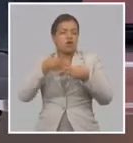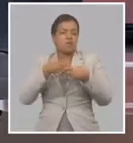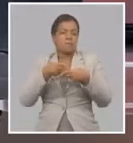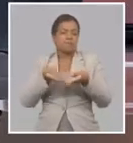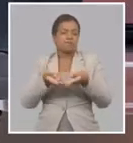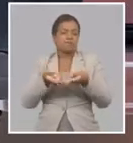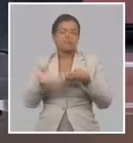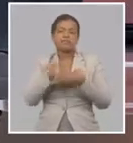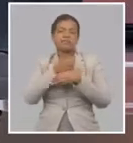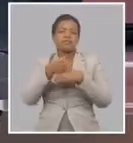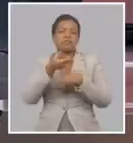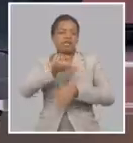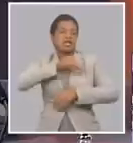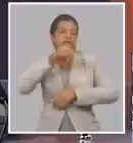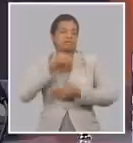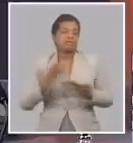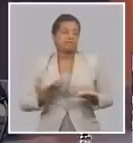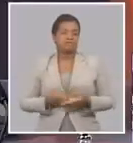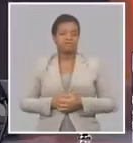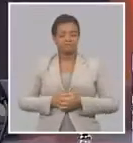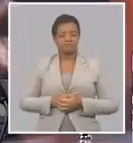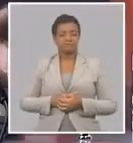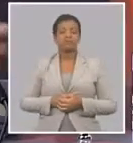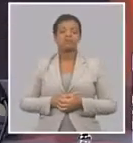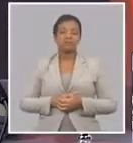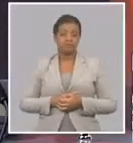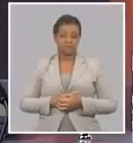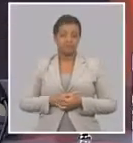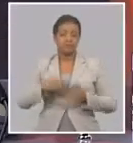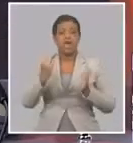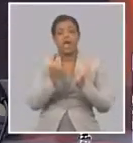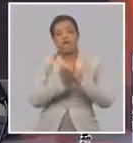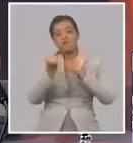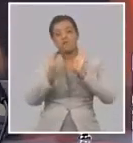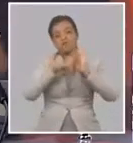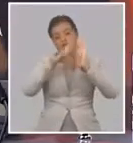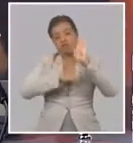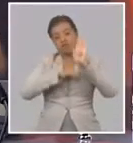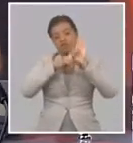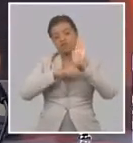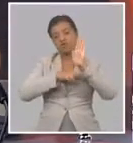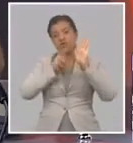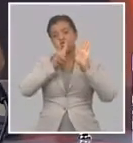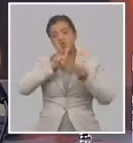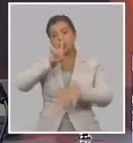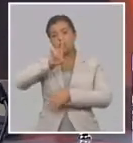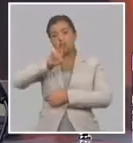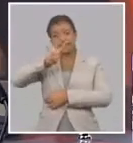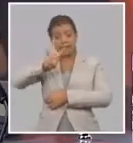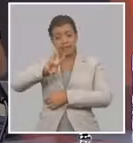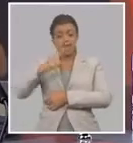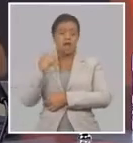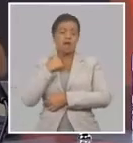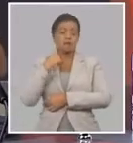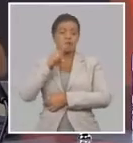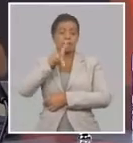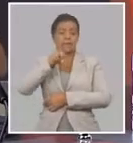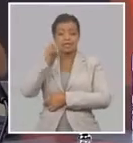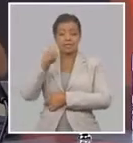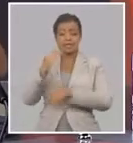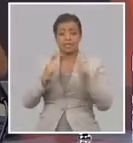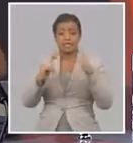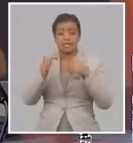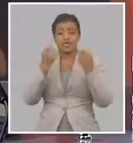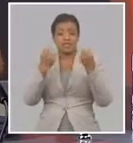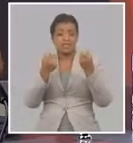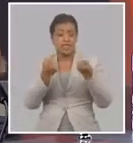cómo se expresa bien la atrás recientemente se aprobó en la resolución 293 del año 2020 del ministerio de